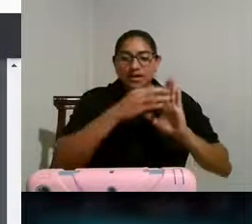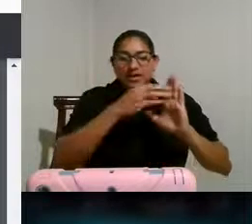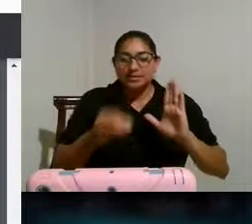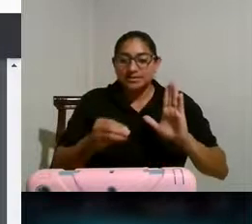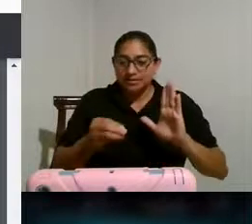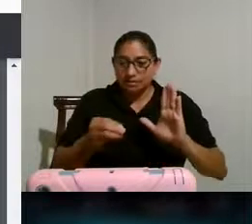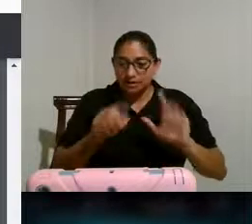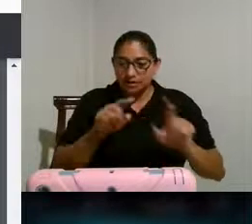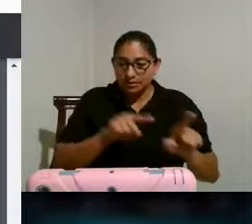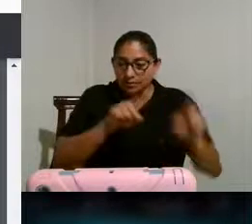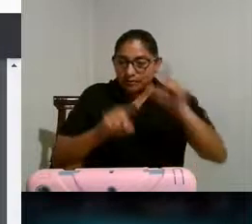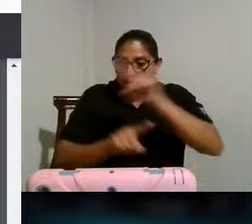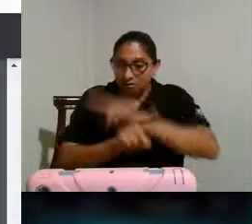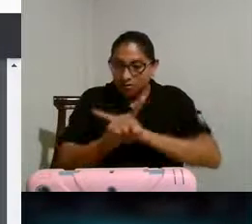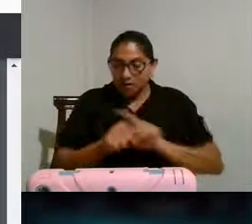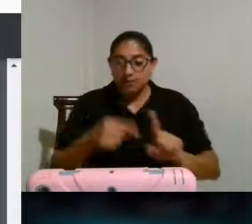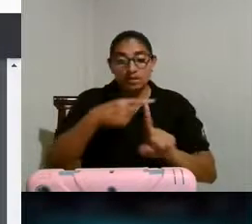Entonces,